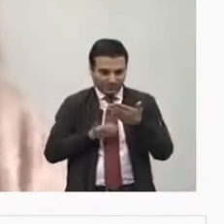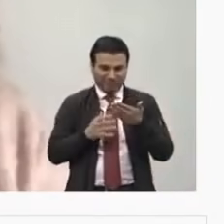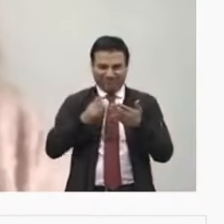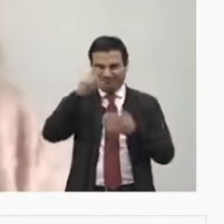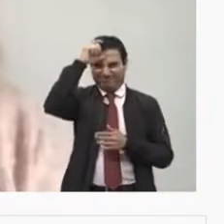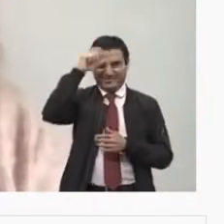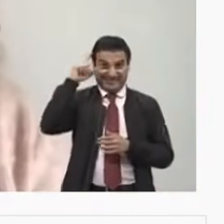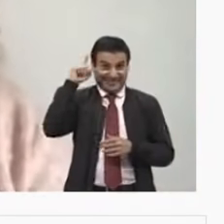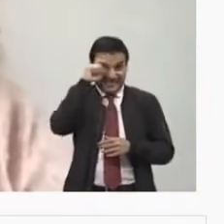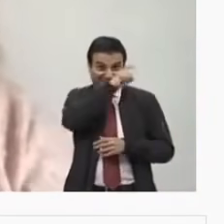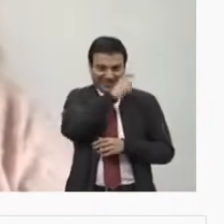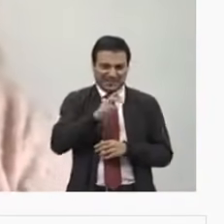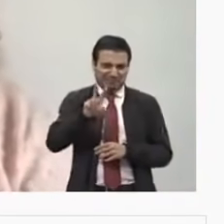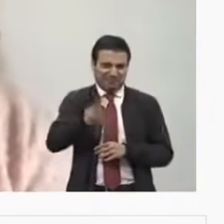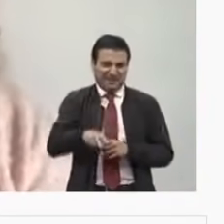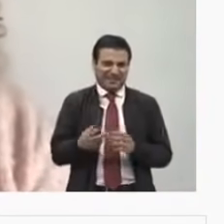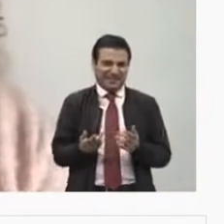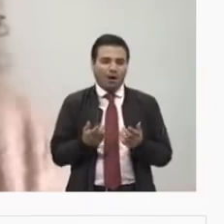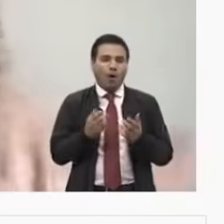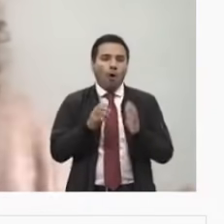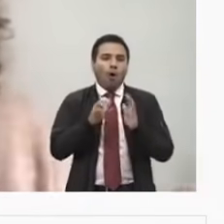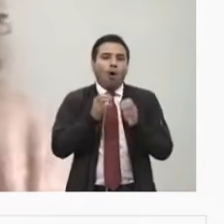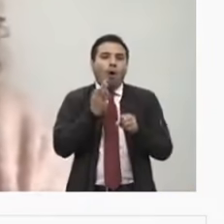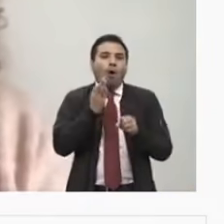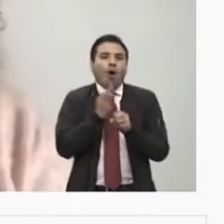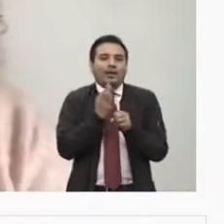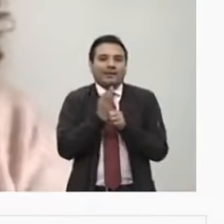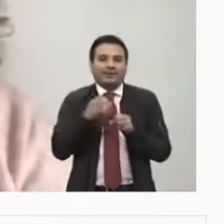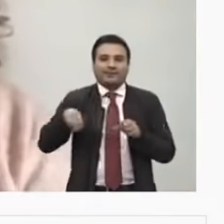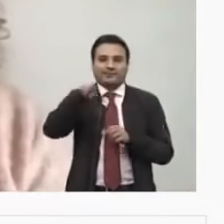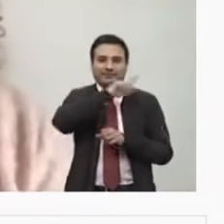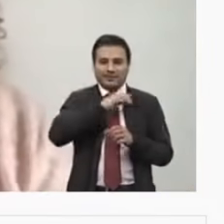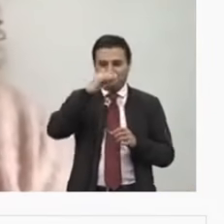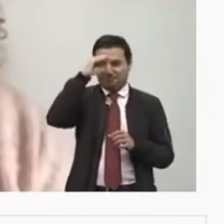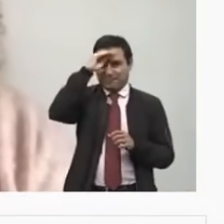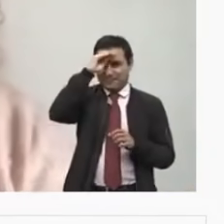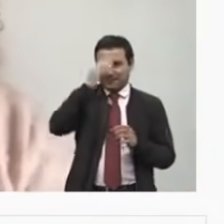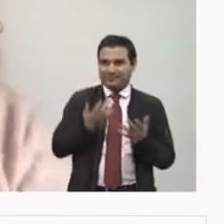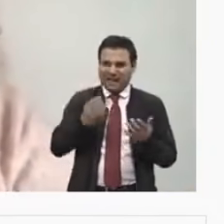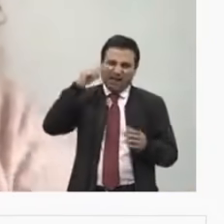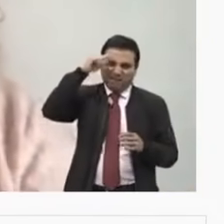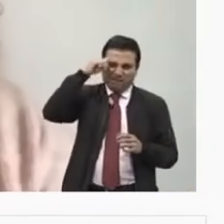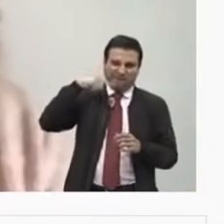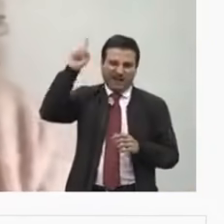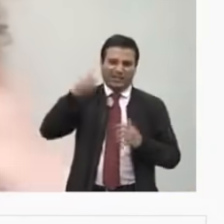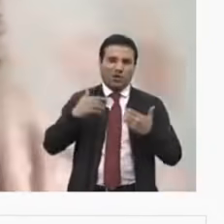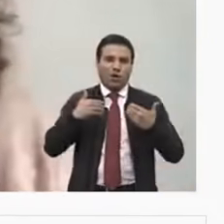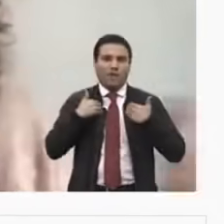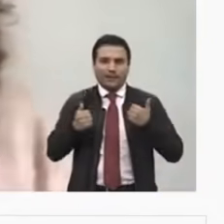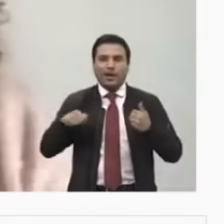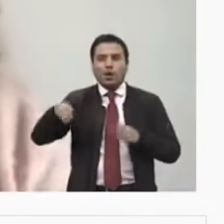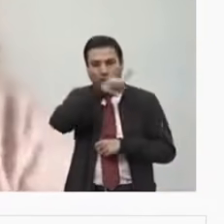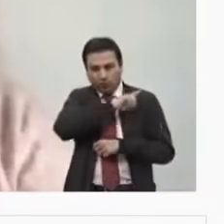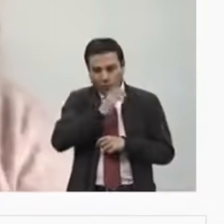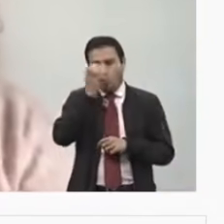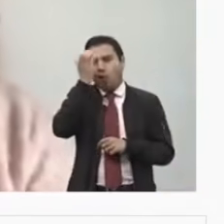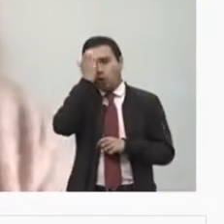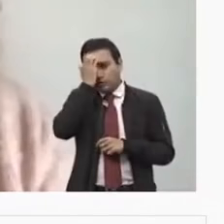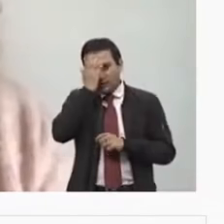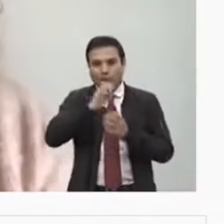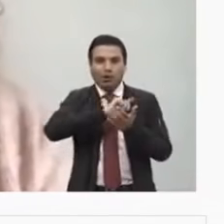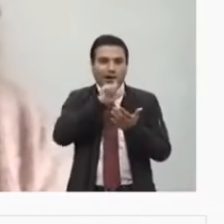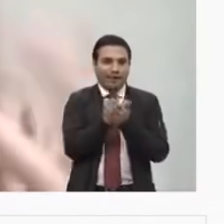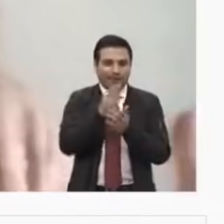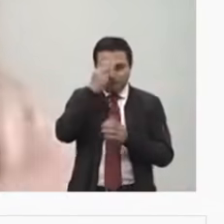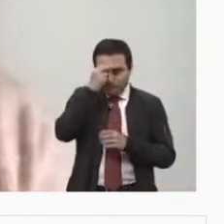una realidad a lo mejor en un espacio como este puede ser que no porque están mucho más empapadas y empapados de las legislaciones de nuestro país